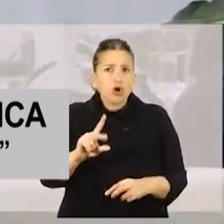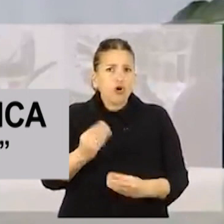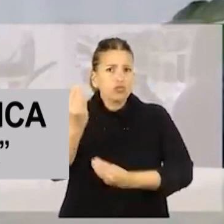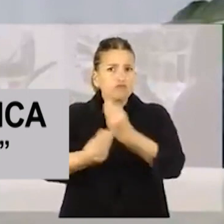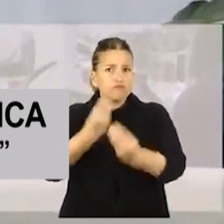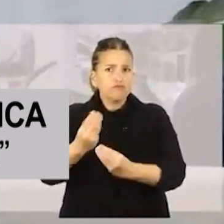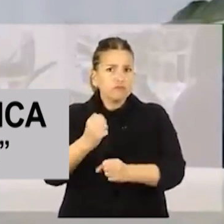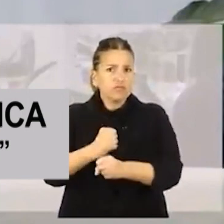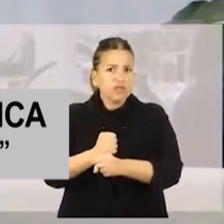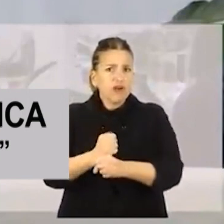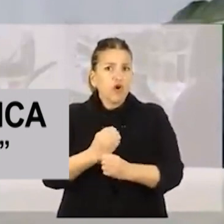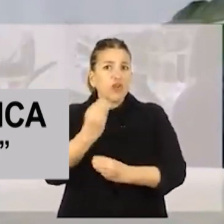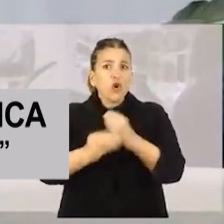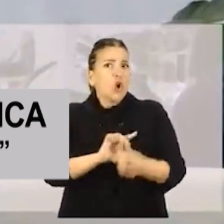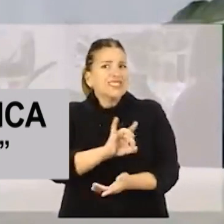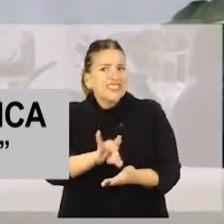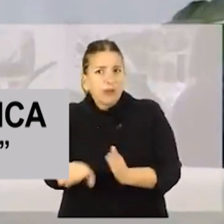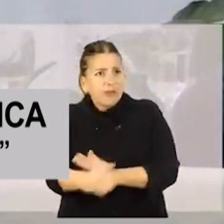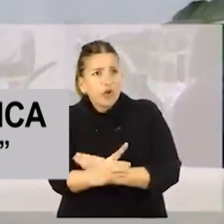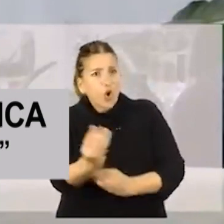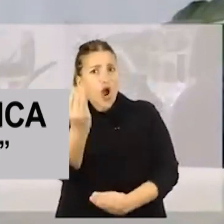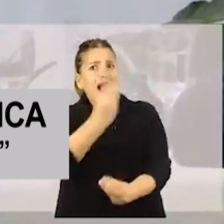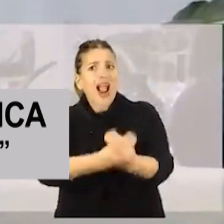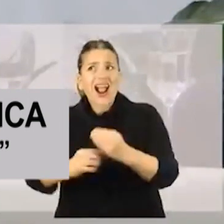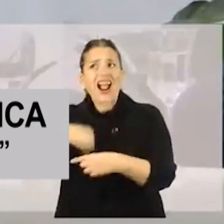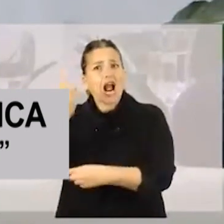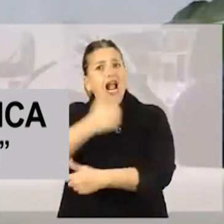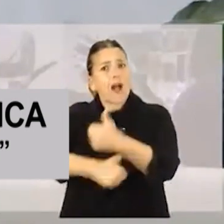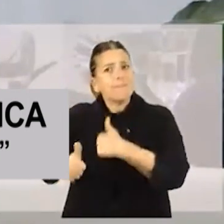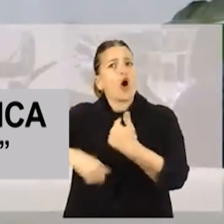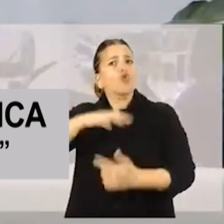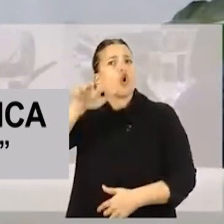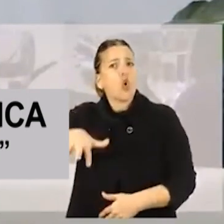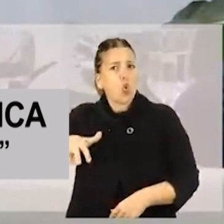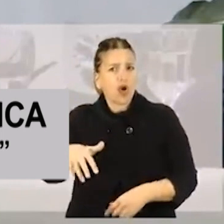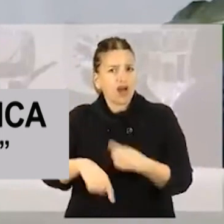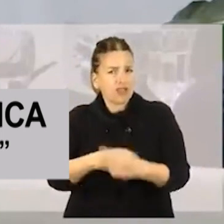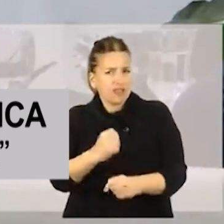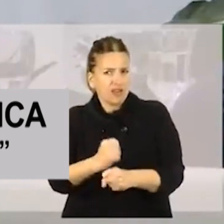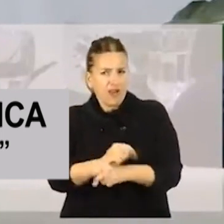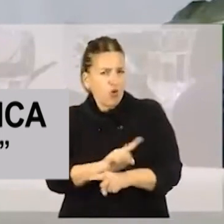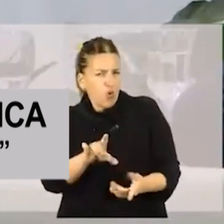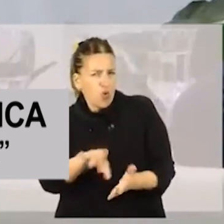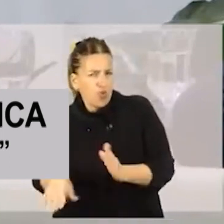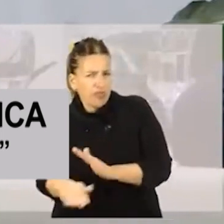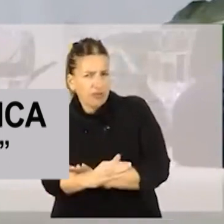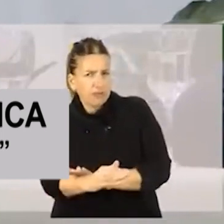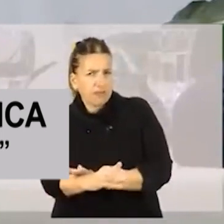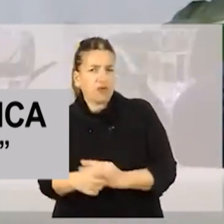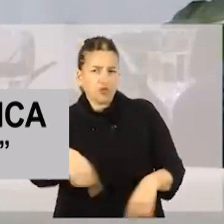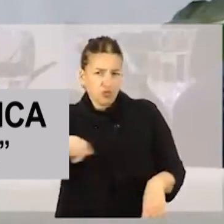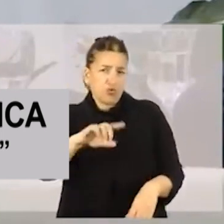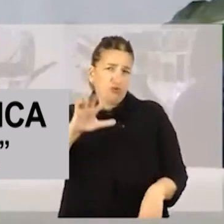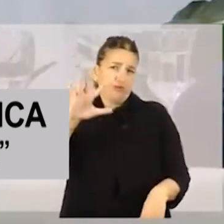trabajo que los cambian de lugar porque siguen trabajando. Bueno,